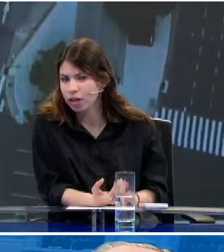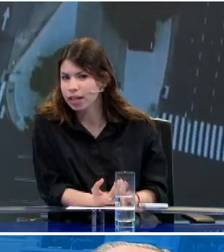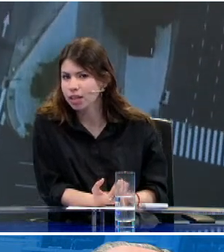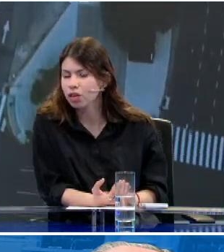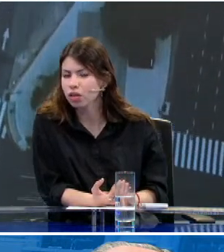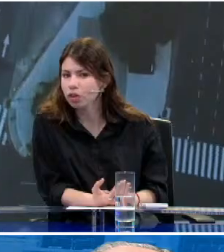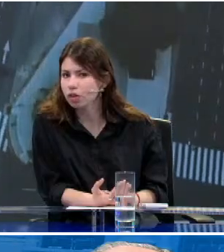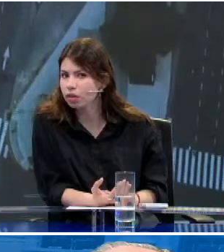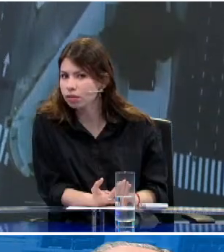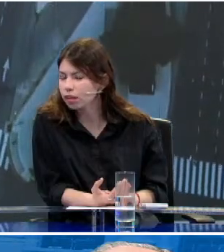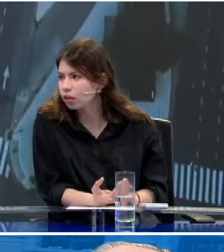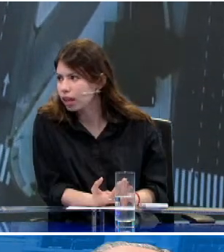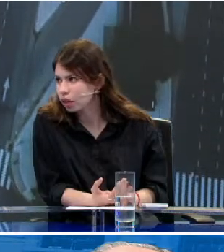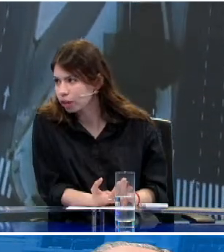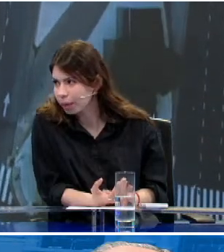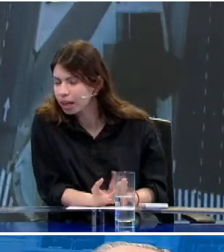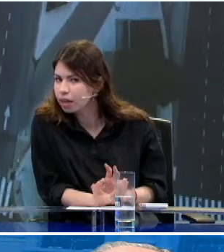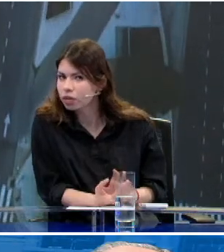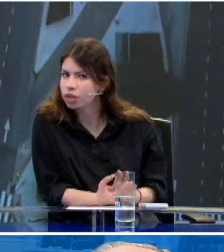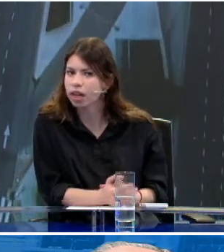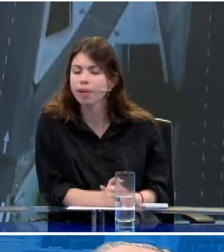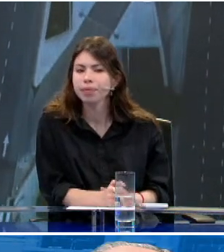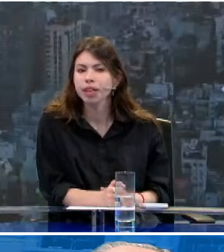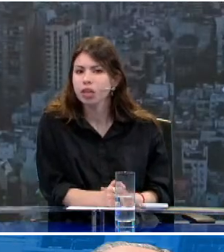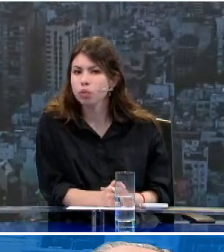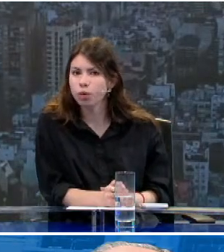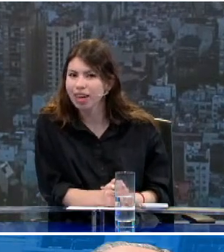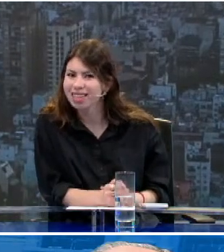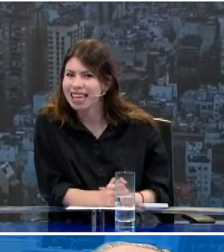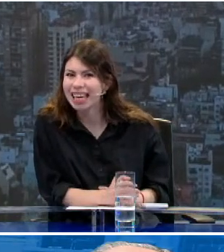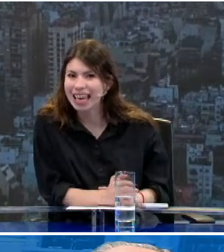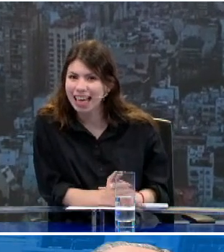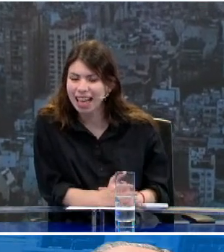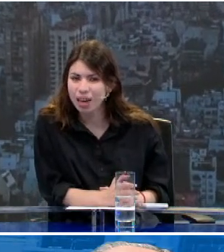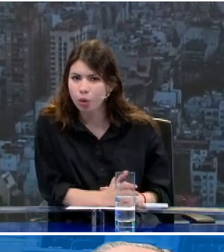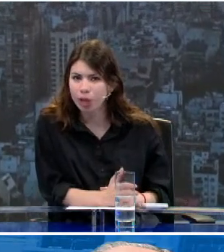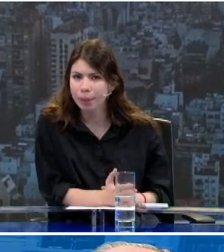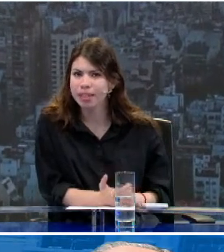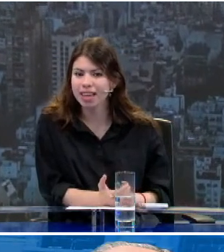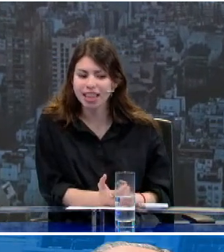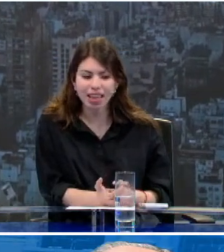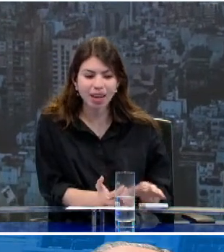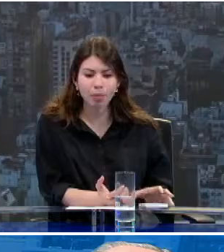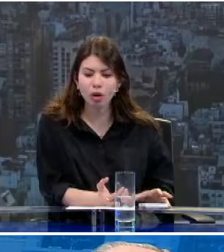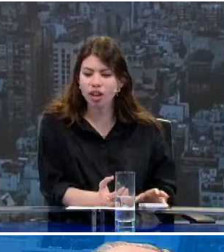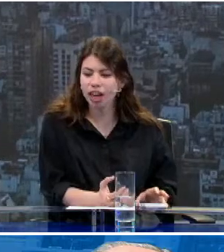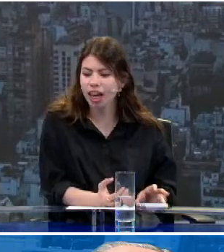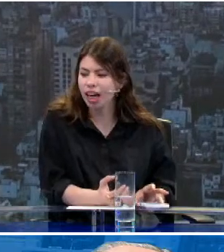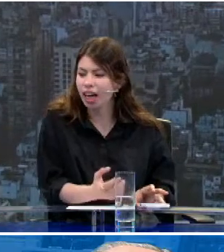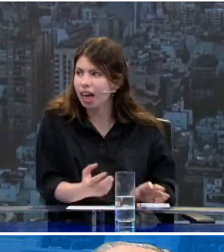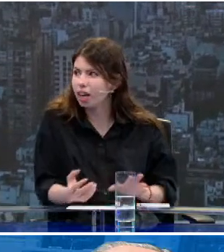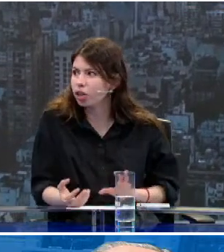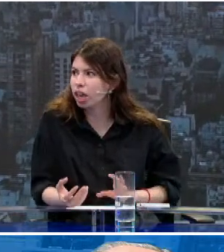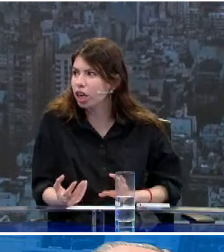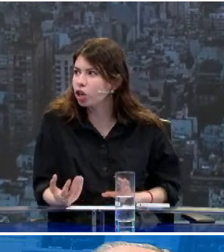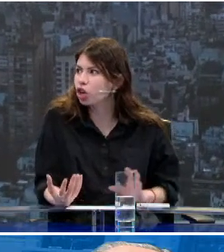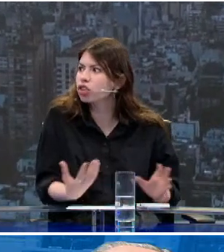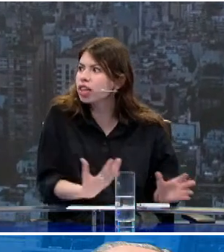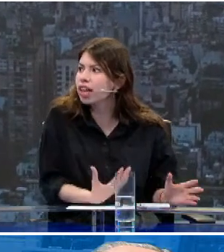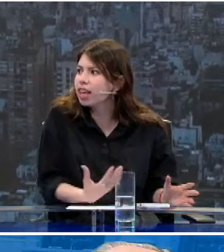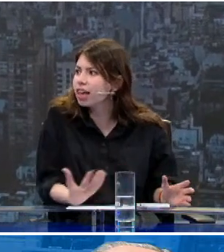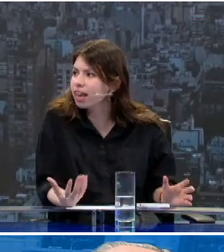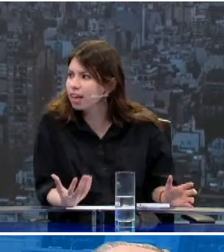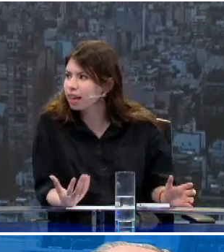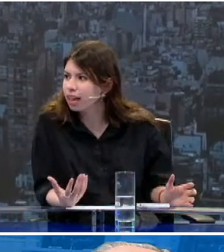Carlos de Alessandro lo dijo en On The Record también, o sea, es un bloque que se crea como una especie de bloque en